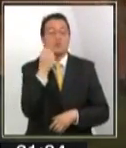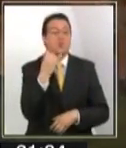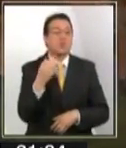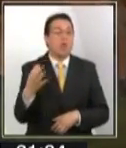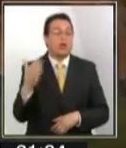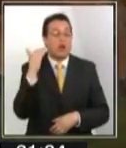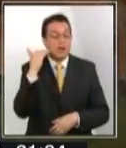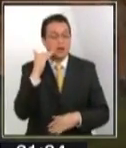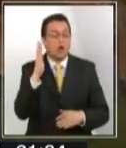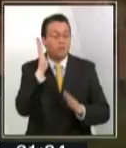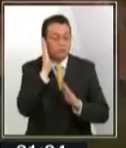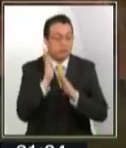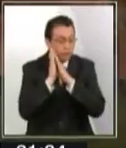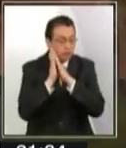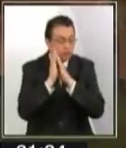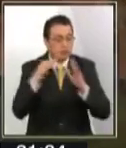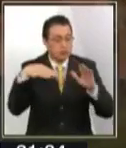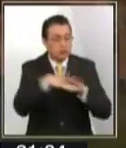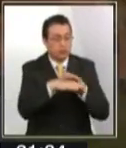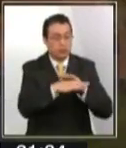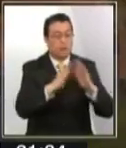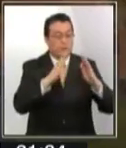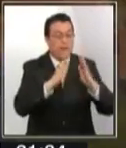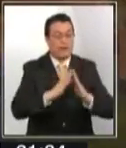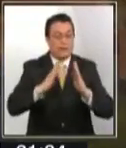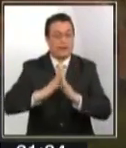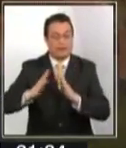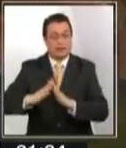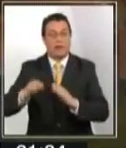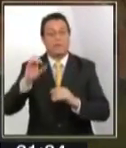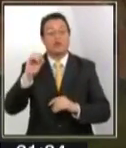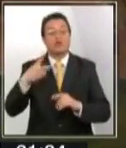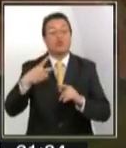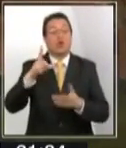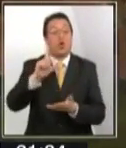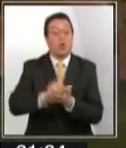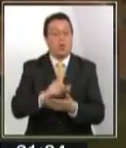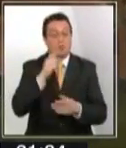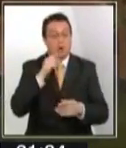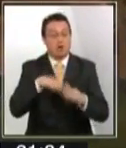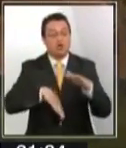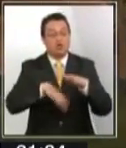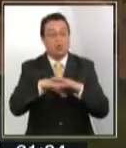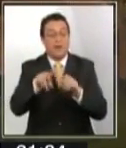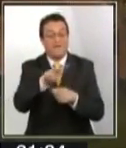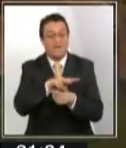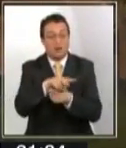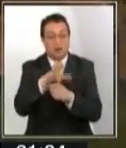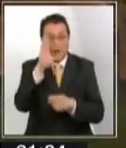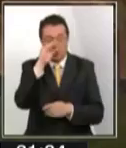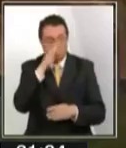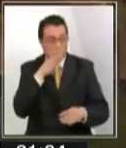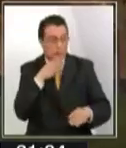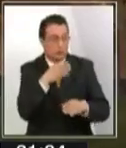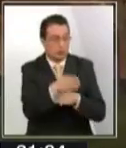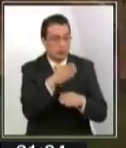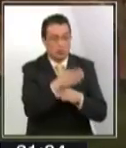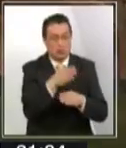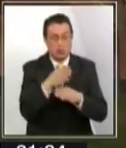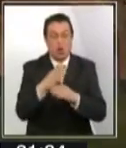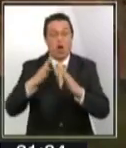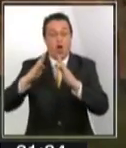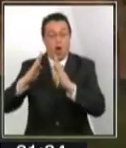los centros que estaban al cuidado de CENAME. En segundo lugar, realizar supervisiones nocturnas, realizar supervisiones en